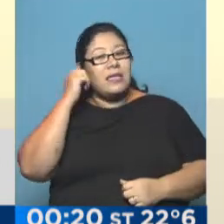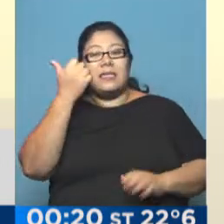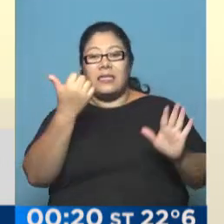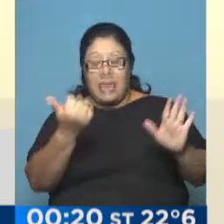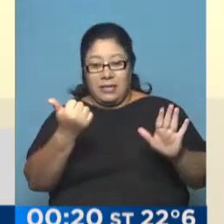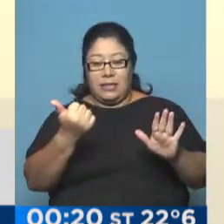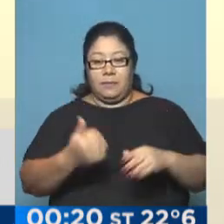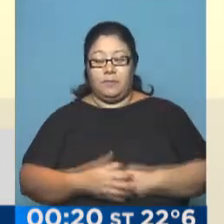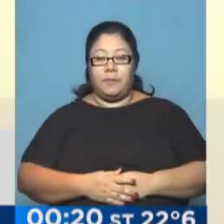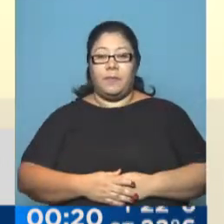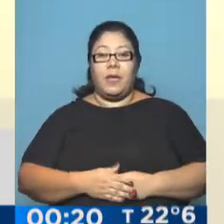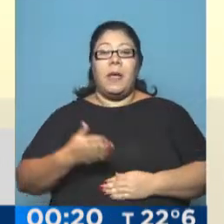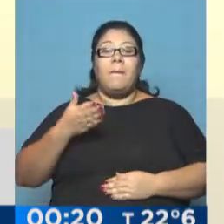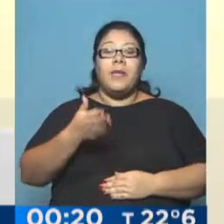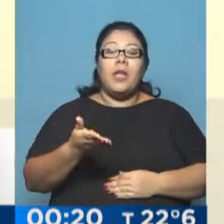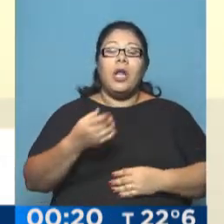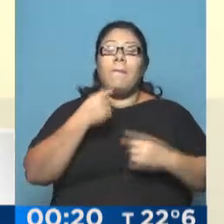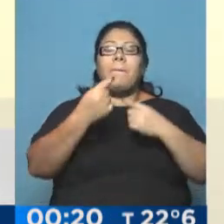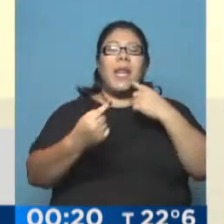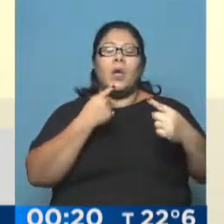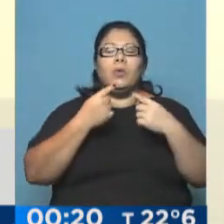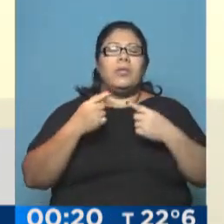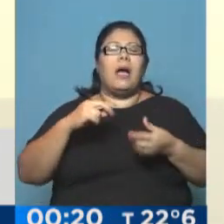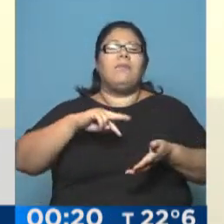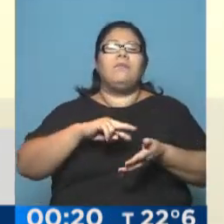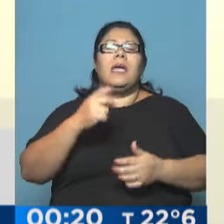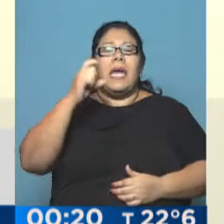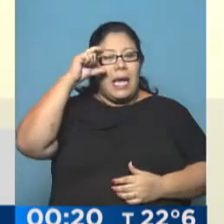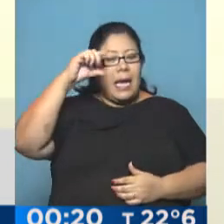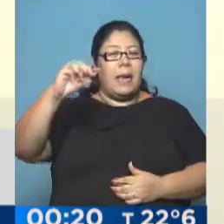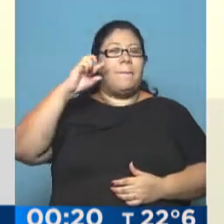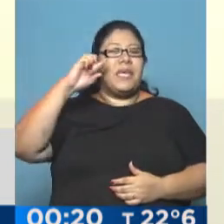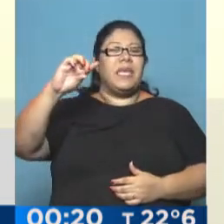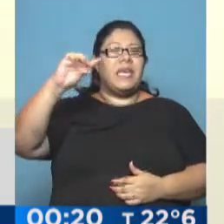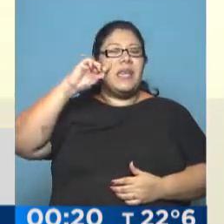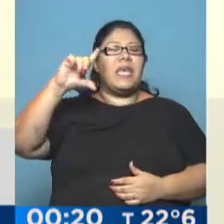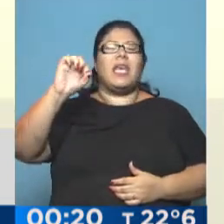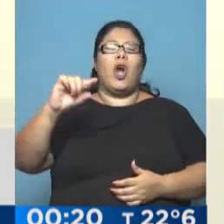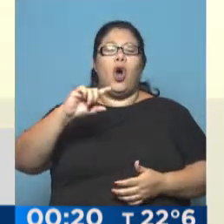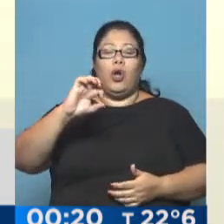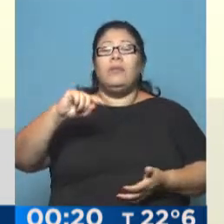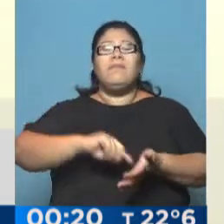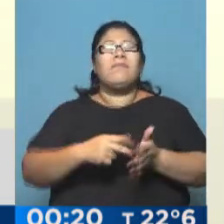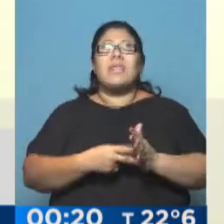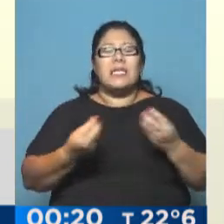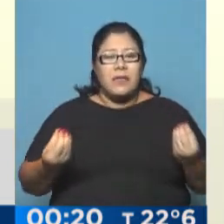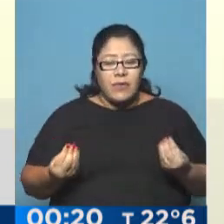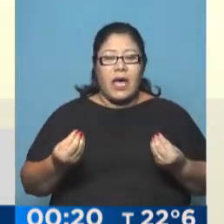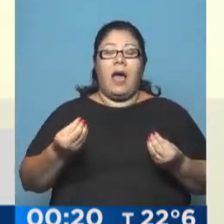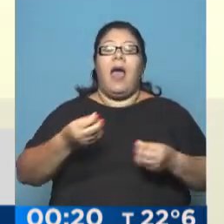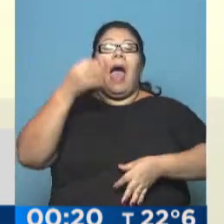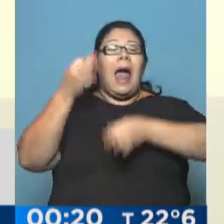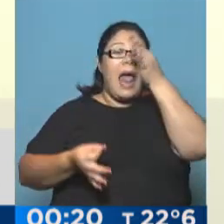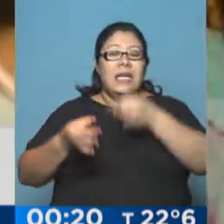Pidiéndole perfil lipídico. ¿Qué significa el perfil lipídico? Es glucemia, triglicéridos, colesterol. Es lo que le piden a